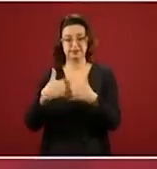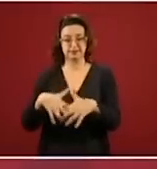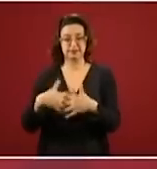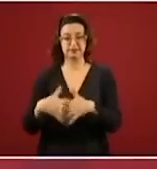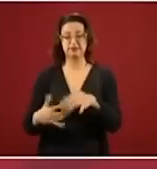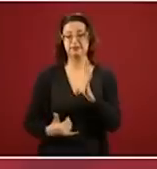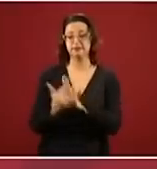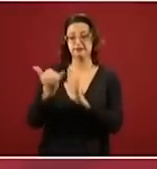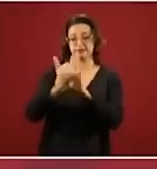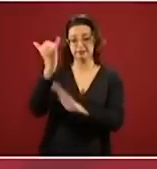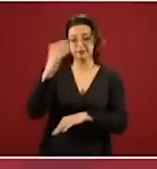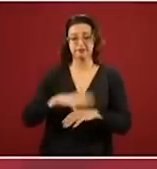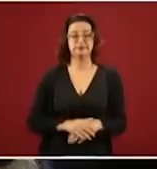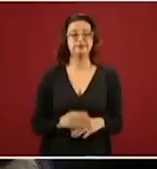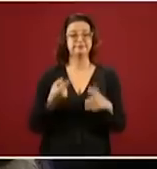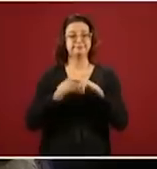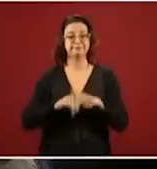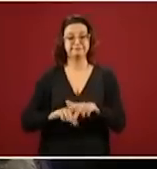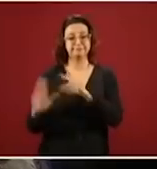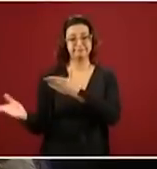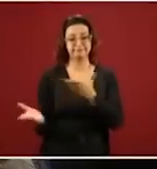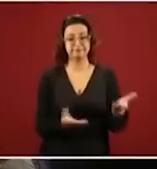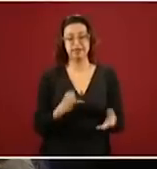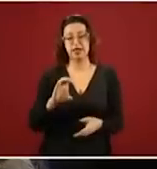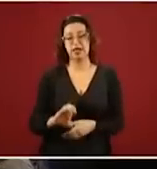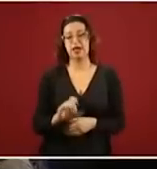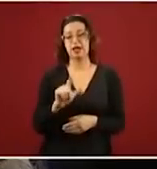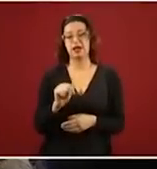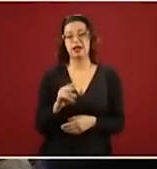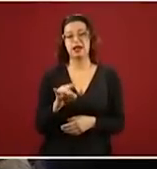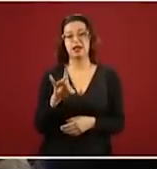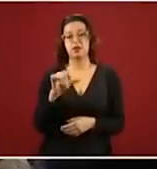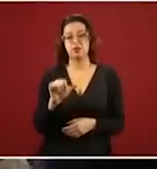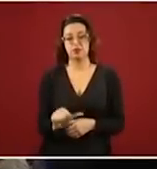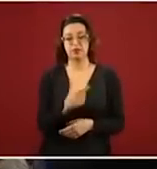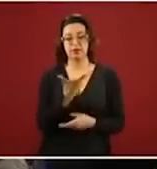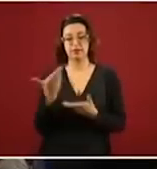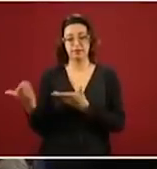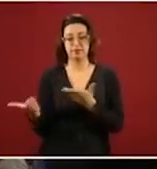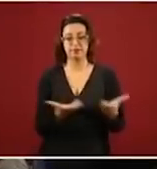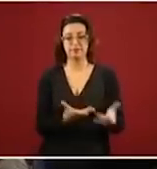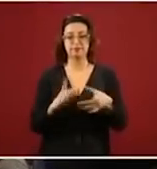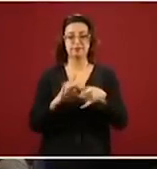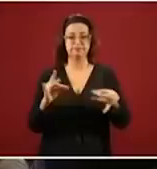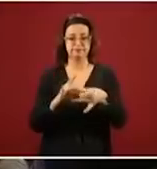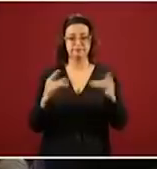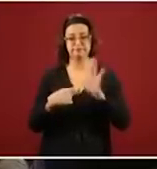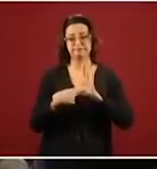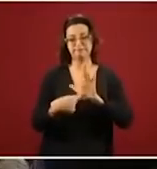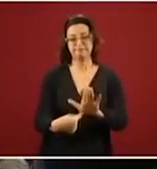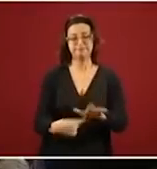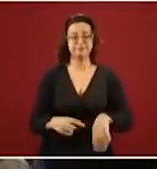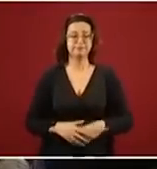con claudio que nos va a ser visto esta exposición